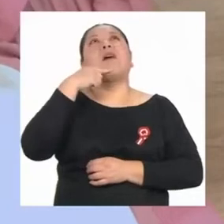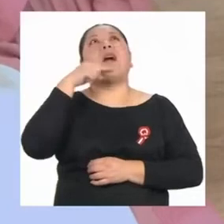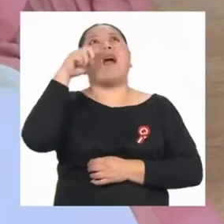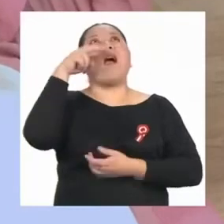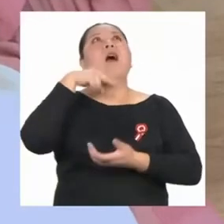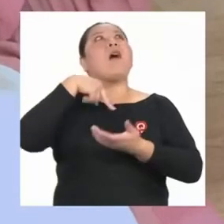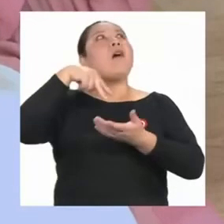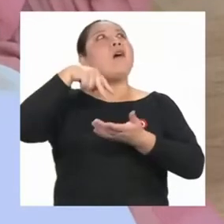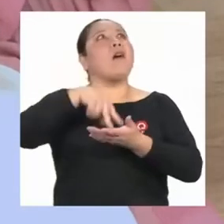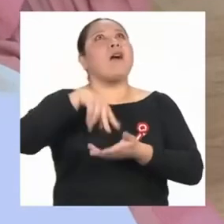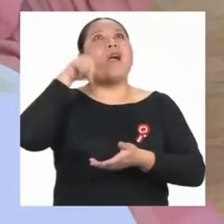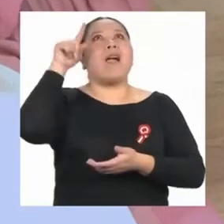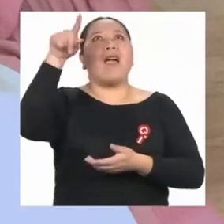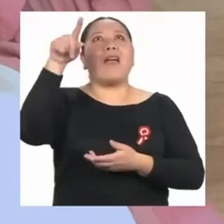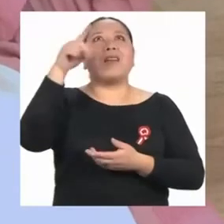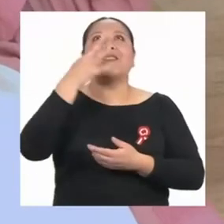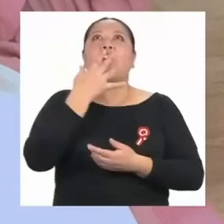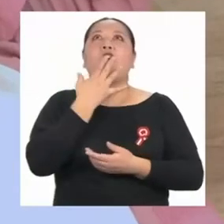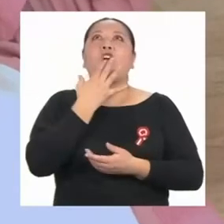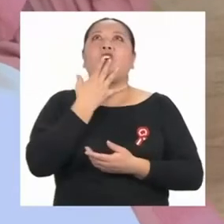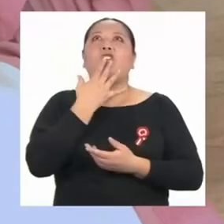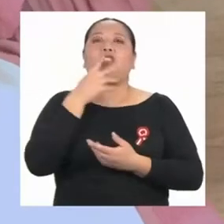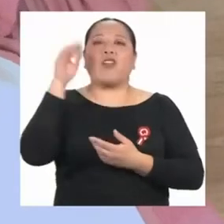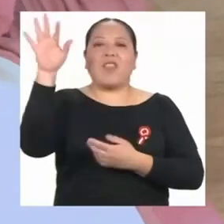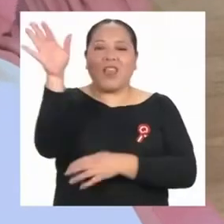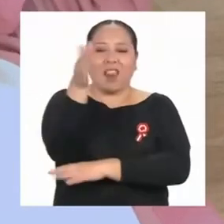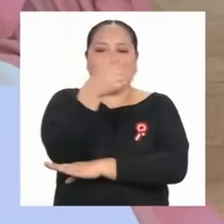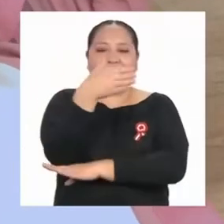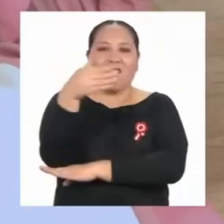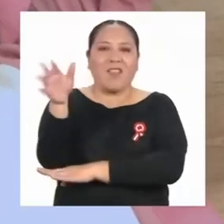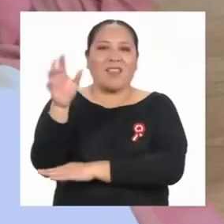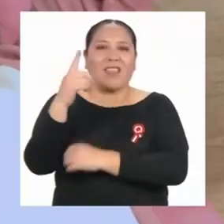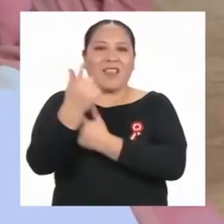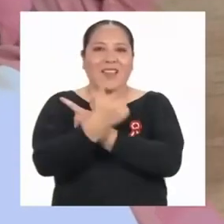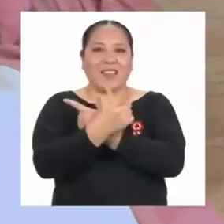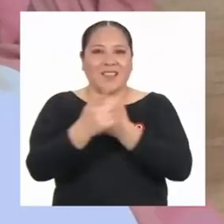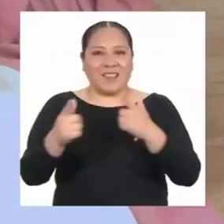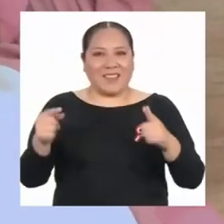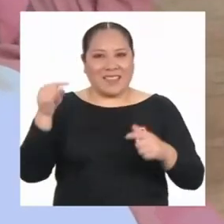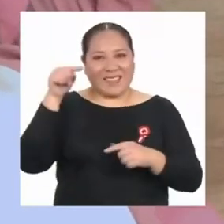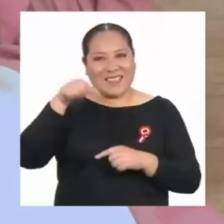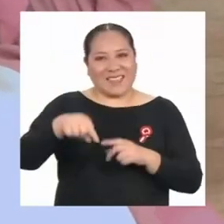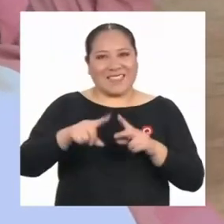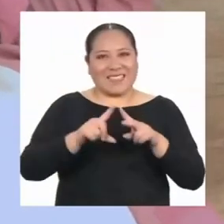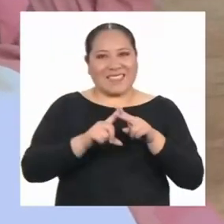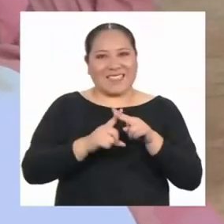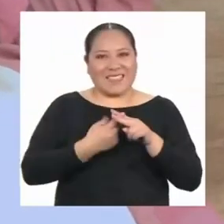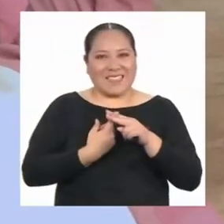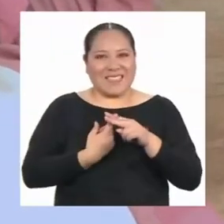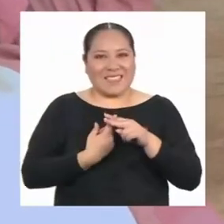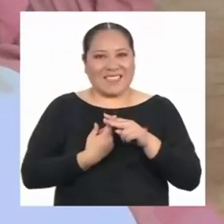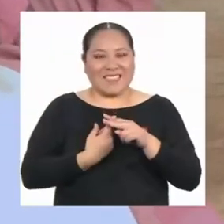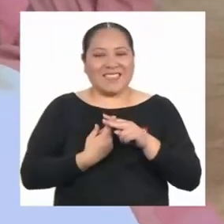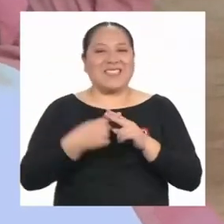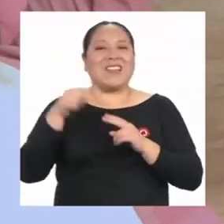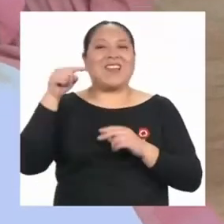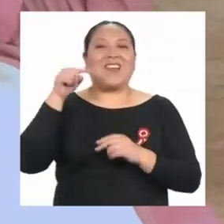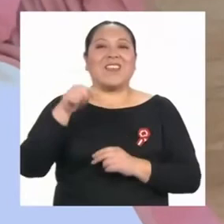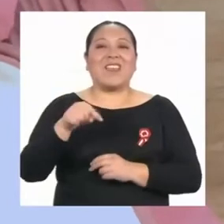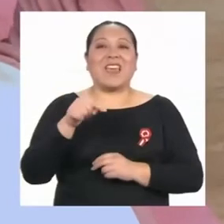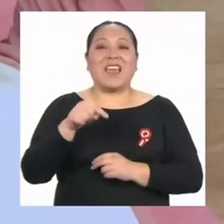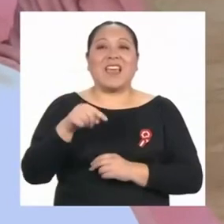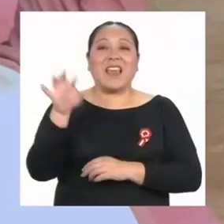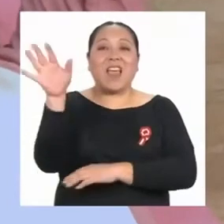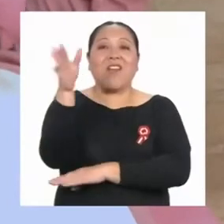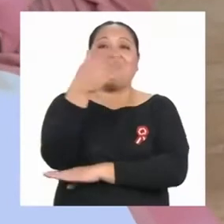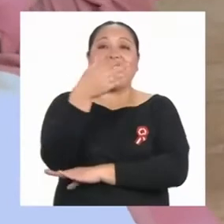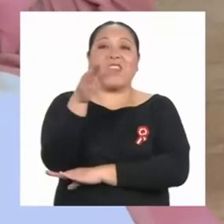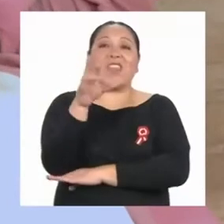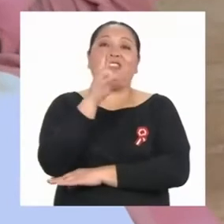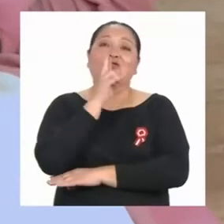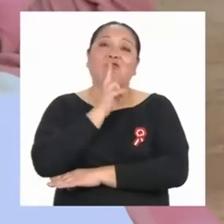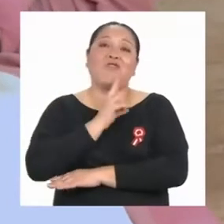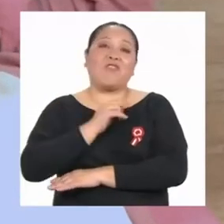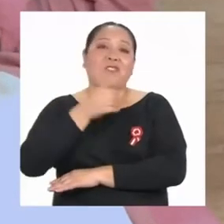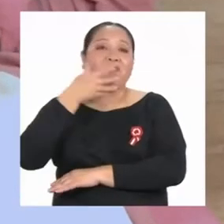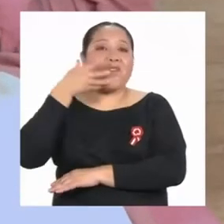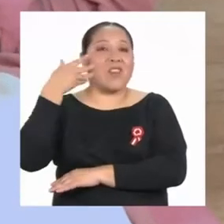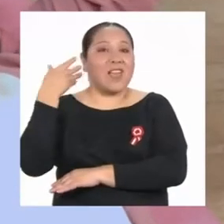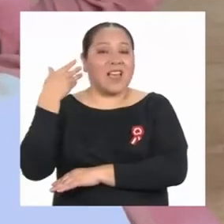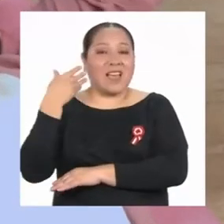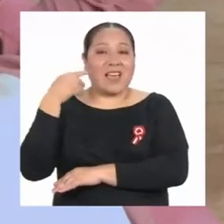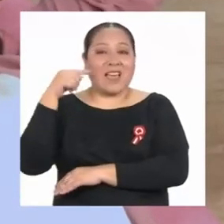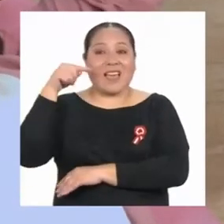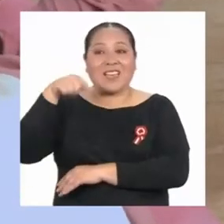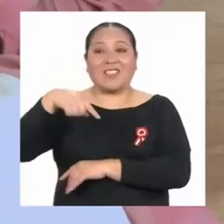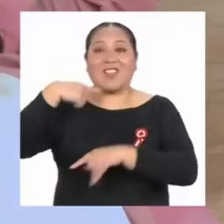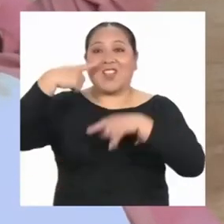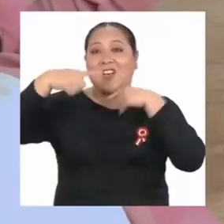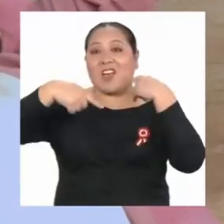la libertad que venimos a conquistar. Y ese es el origen de nuestra bandera blanquirroja. O al menos, eso es lo que cuenta